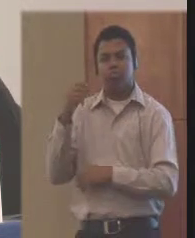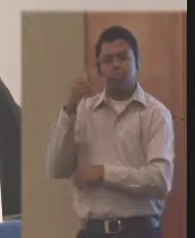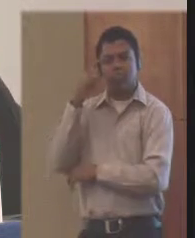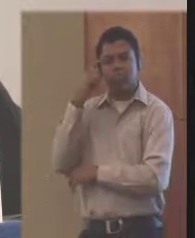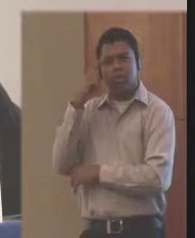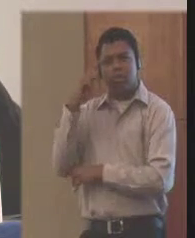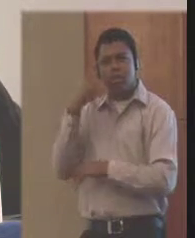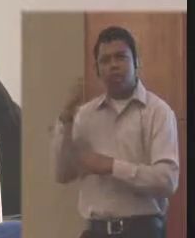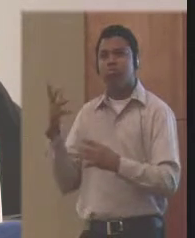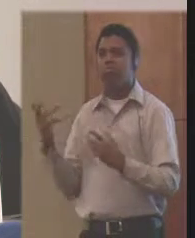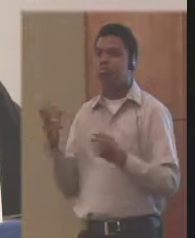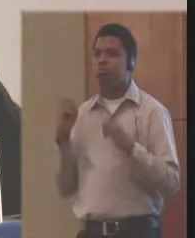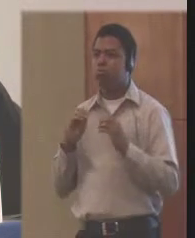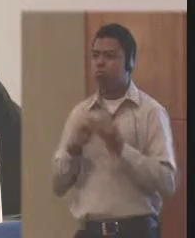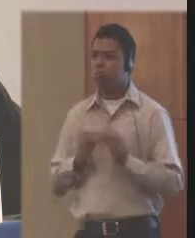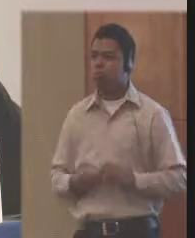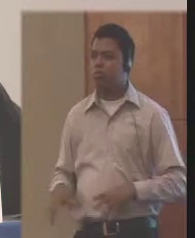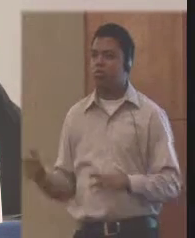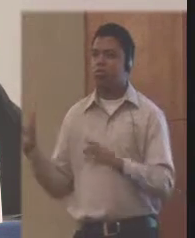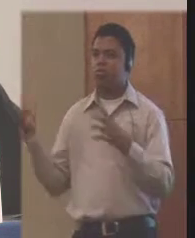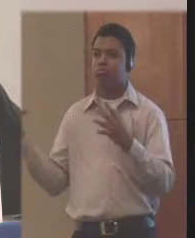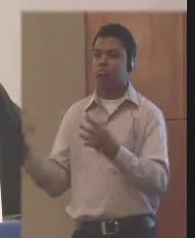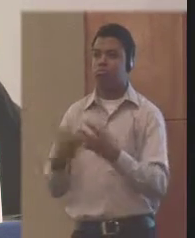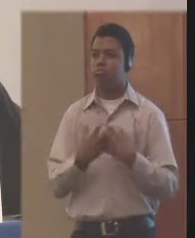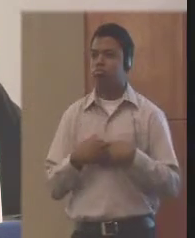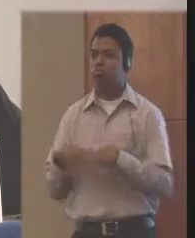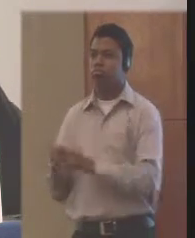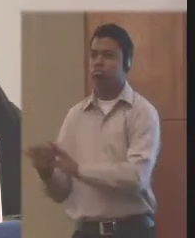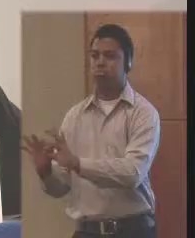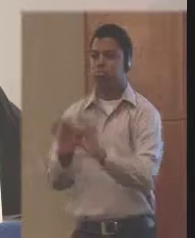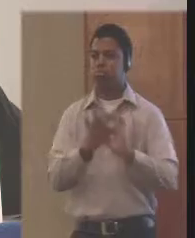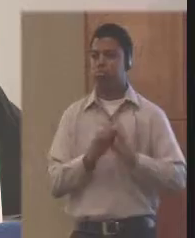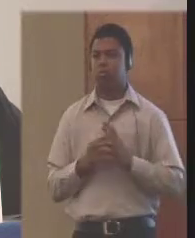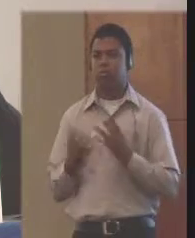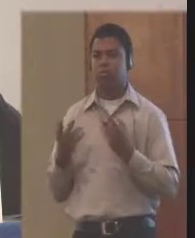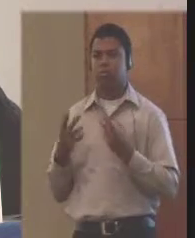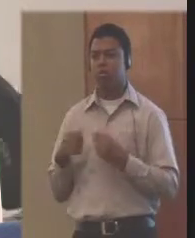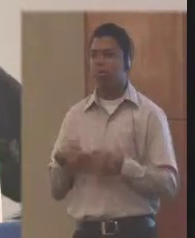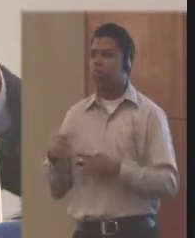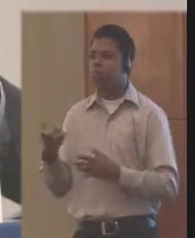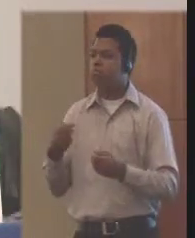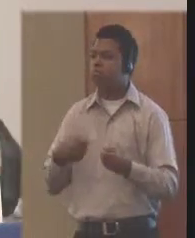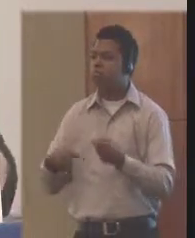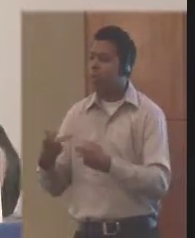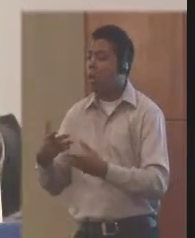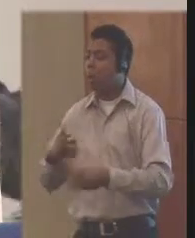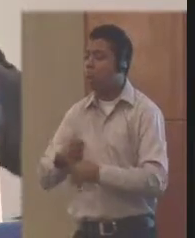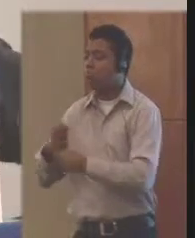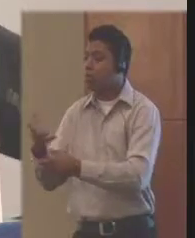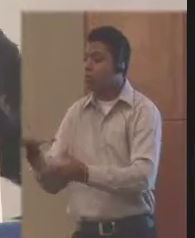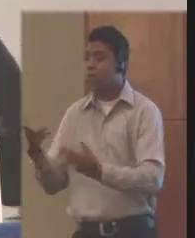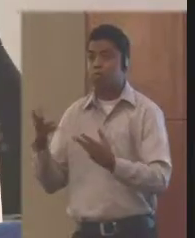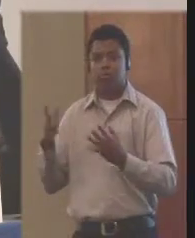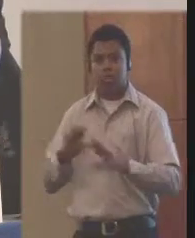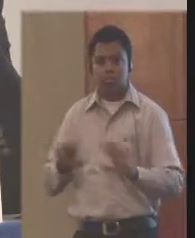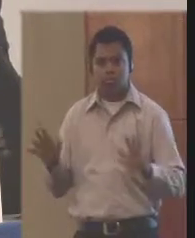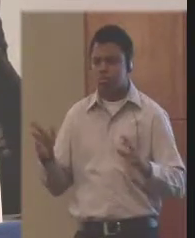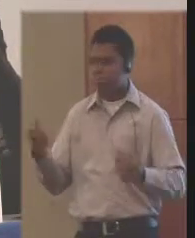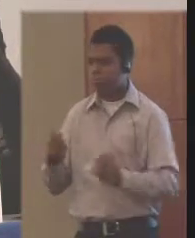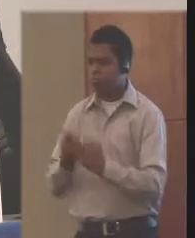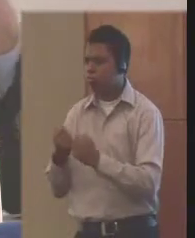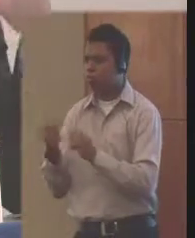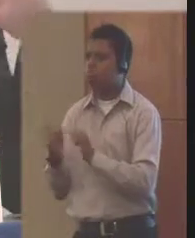solamente es una venta de servicios, sino que incluye un proceso de asesoramiento y de acompañamiento que permite entonces integrarse dentro de